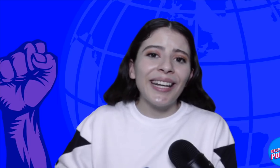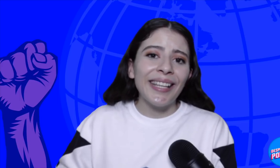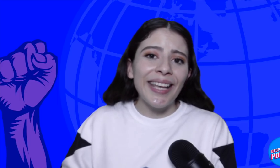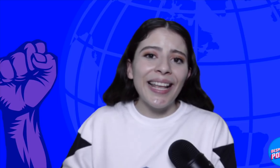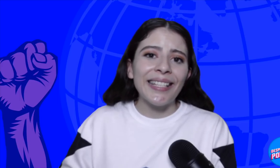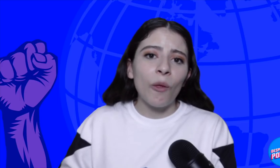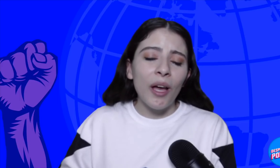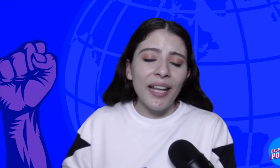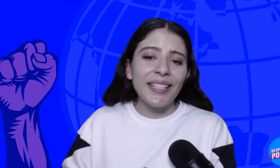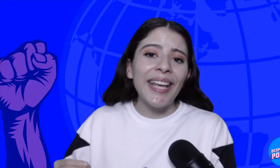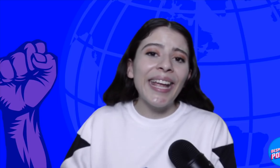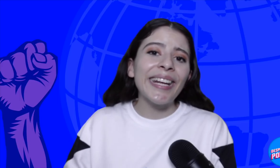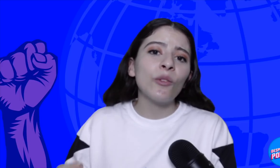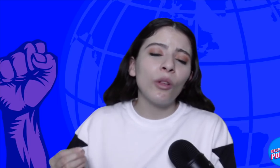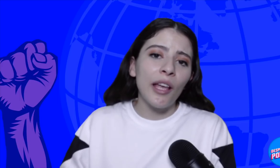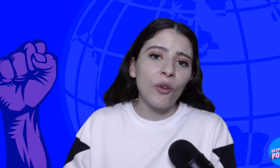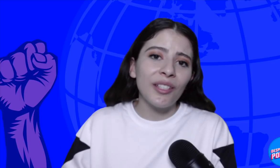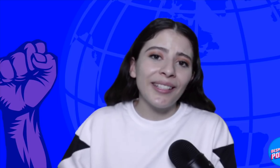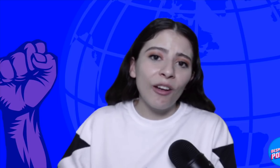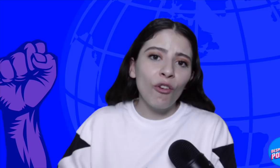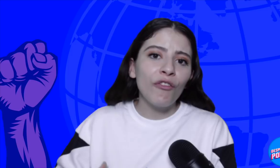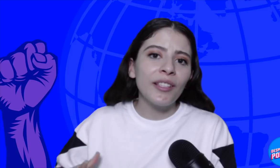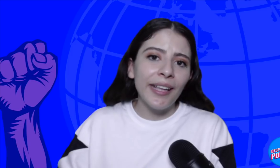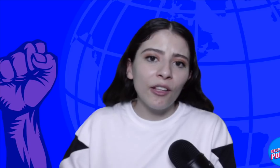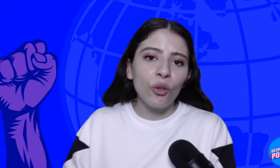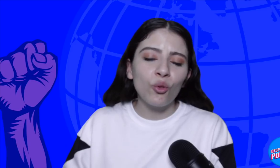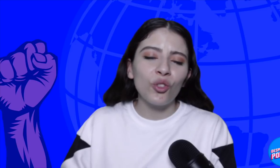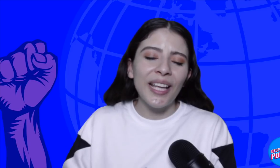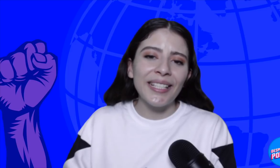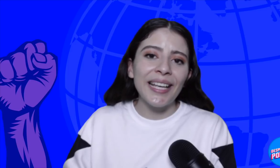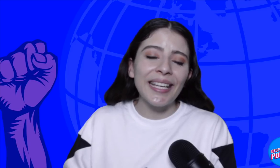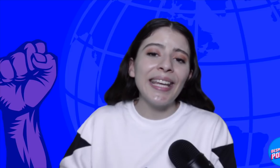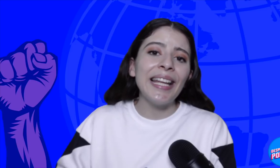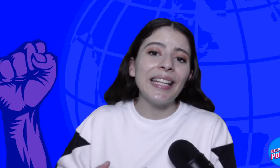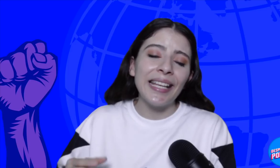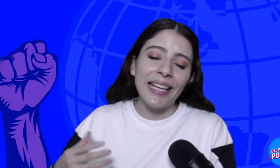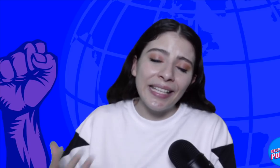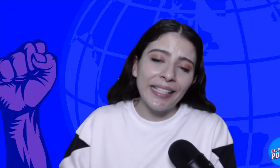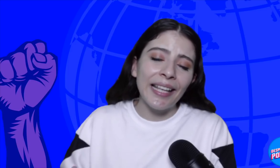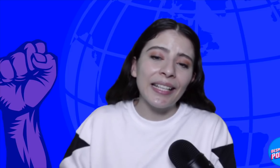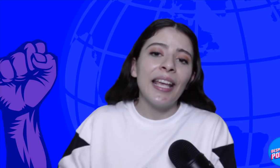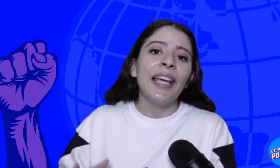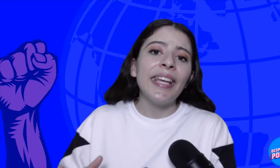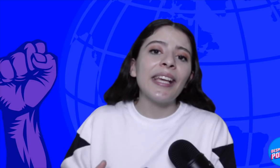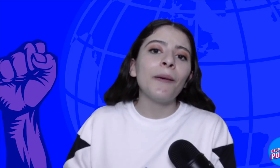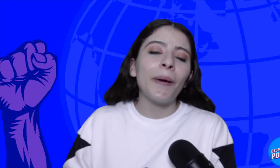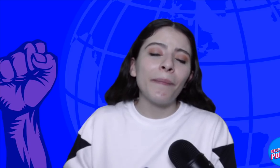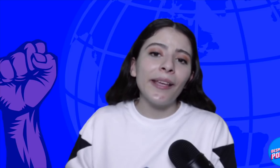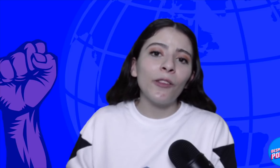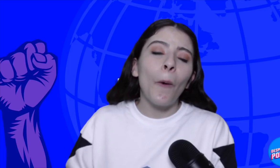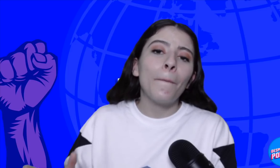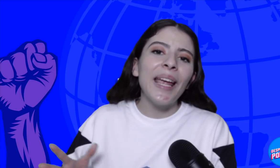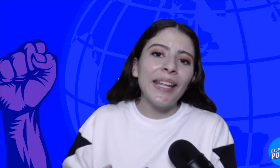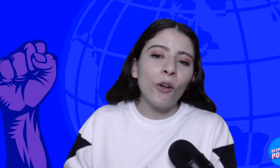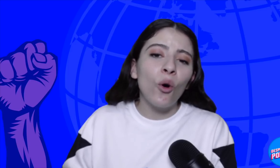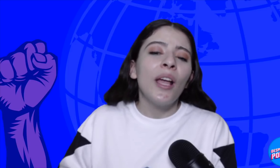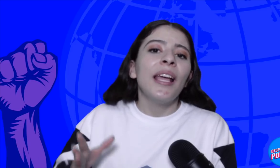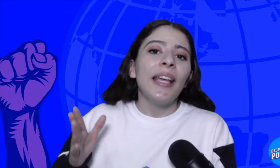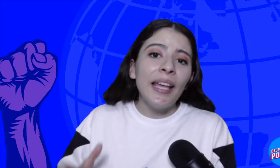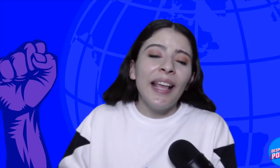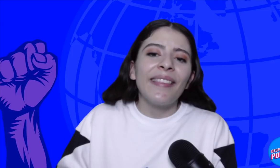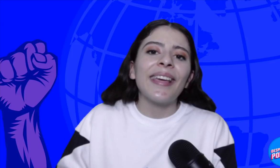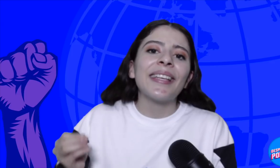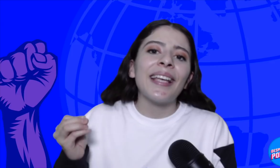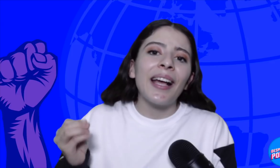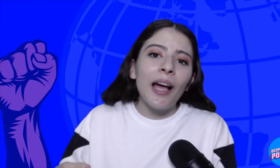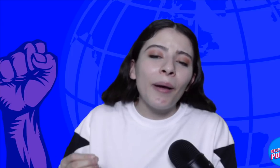cambió la estrategia en las aduanas ya hay resultados, se están confiscando sustancias ilícitas y equipamiento bélico,